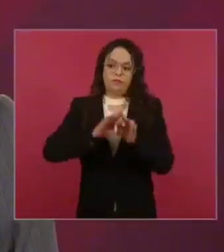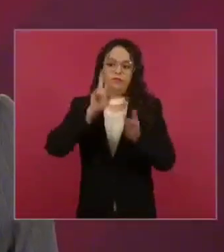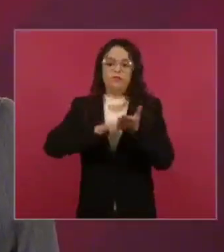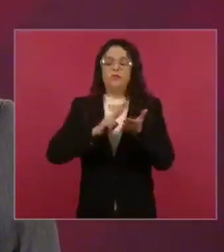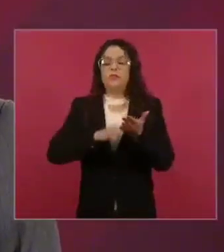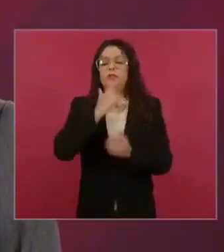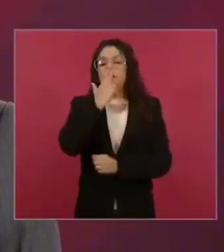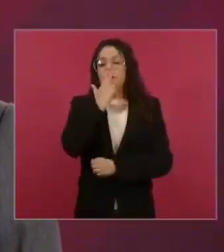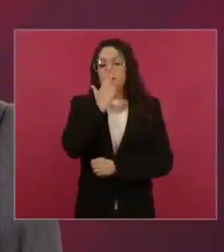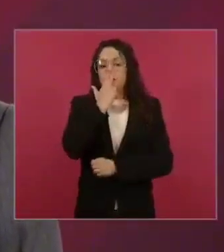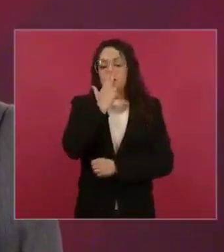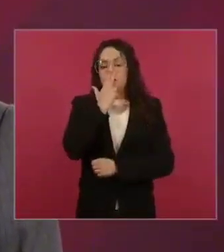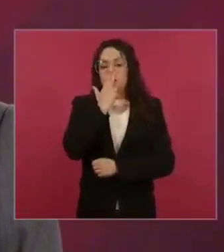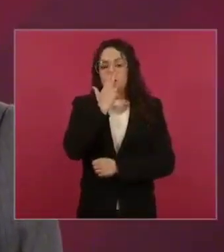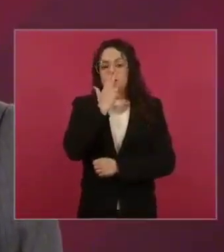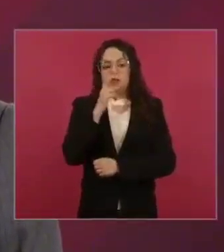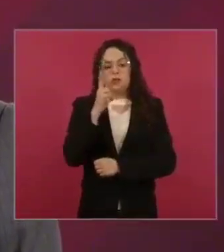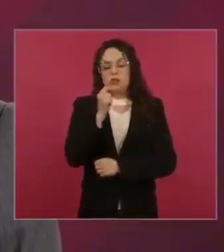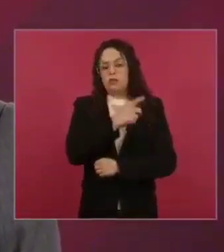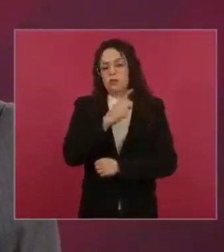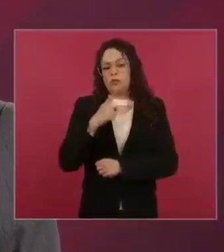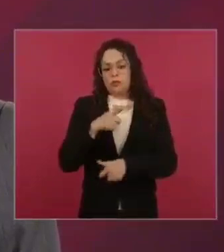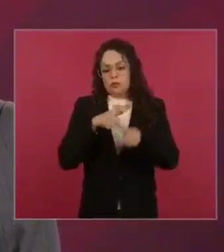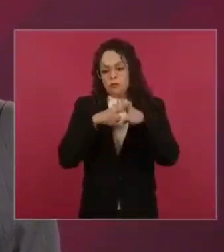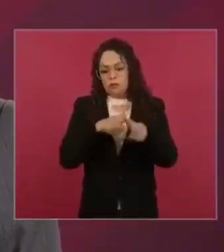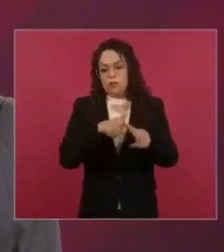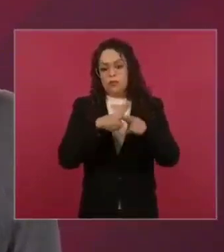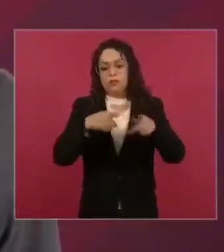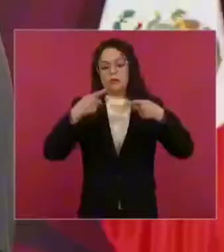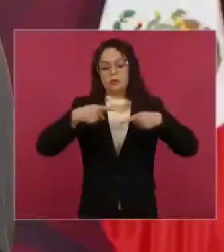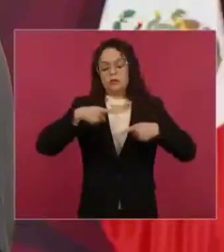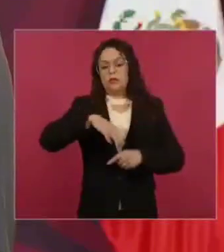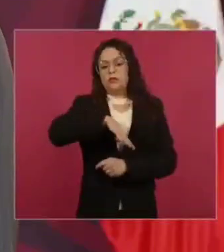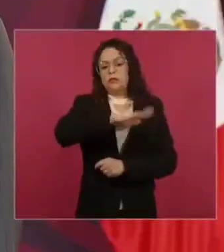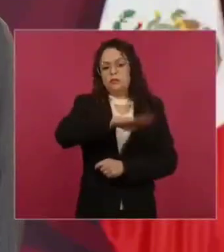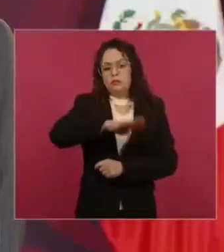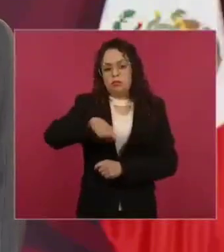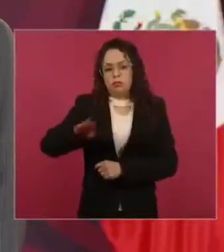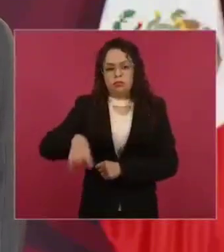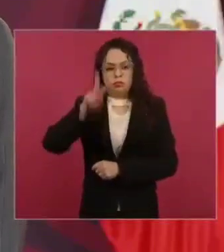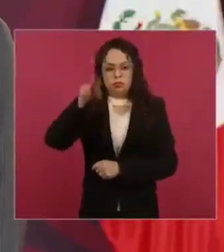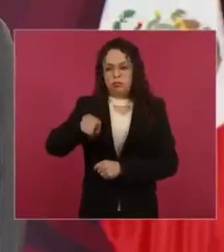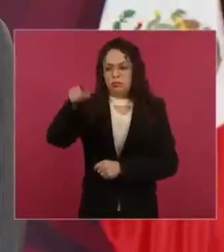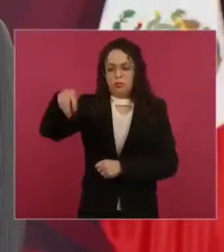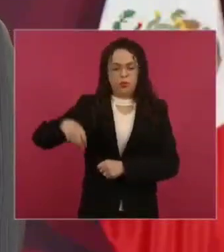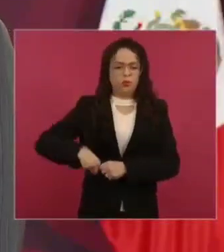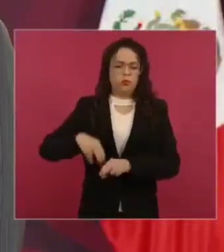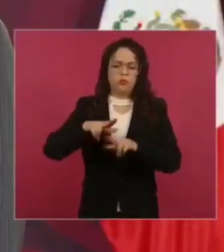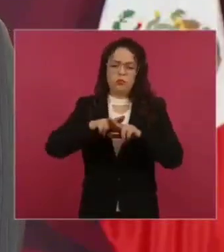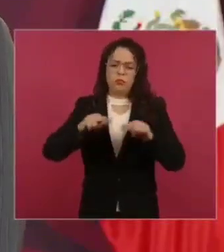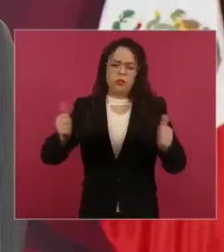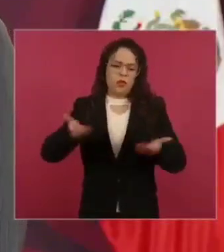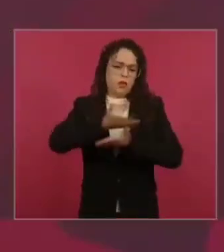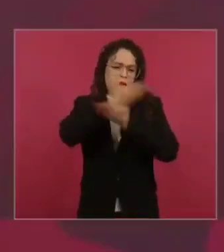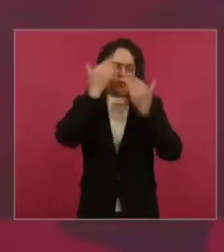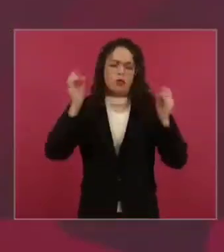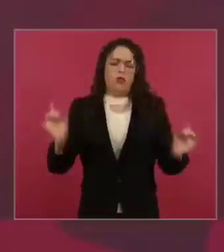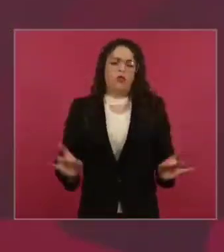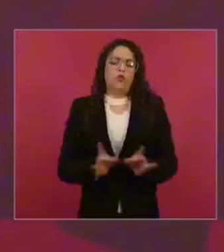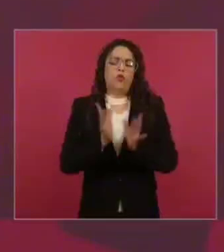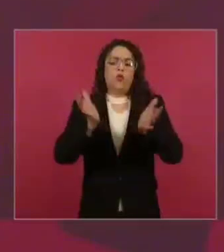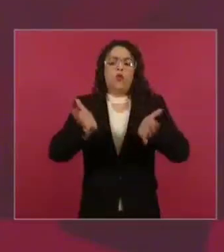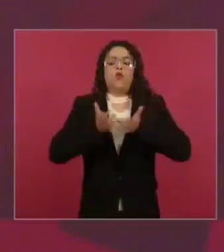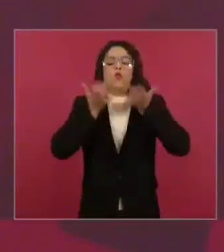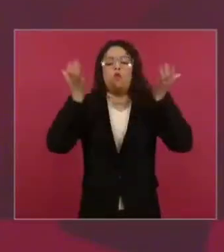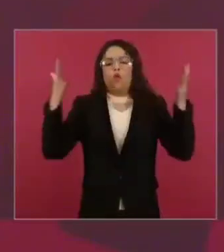esos países, ¿no? Argentina, mira lo que pasó con mi ley, tiene razón, tiene razón Tatiana Cloutier, México es un